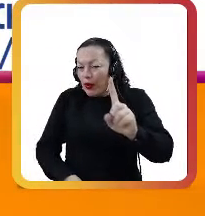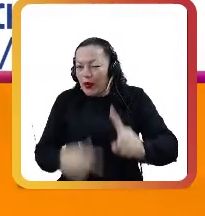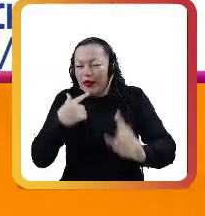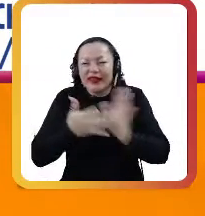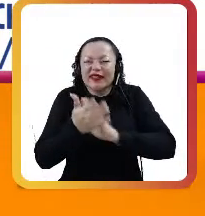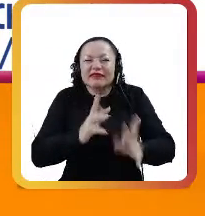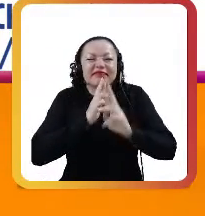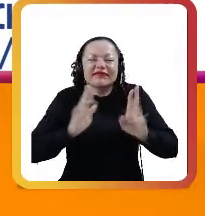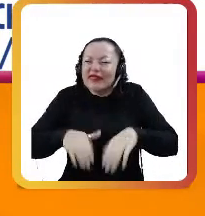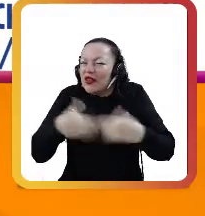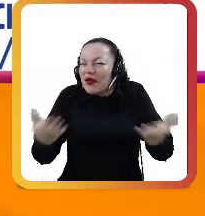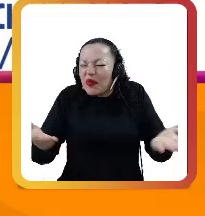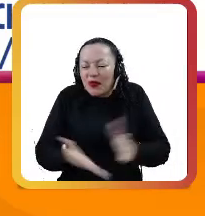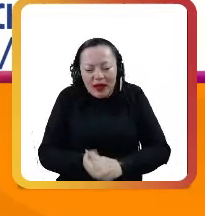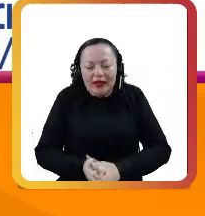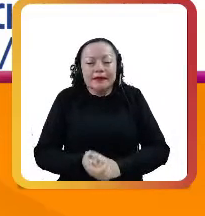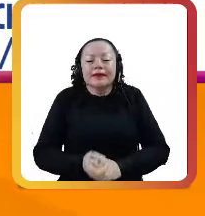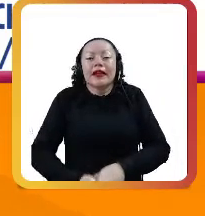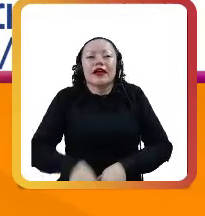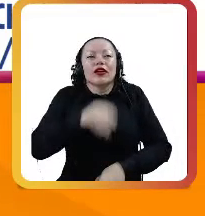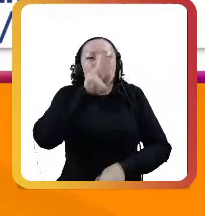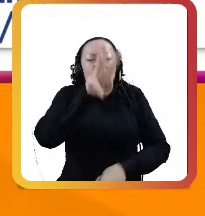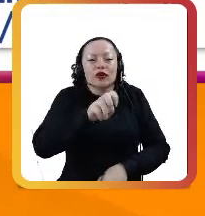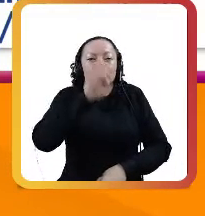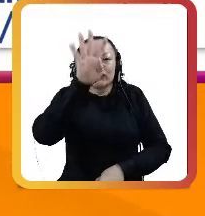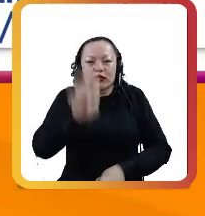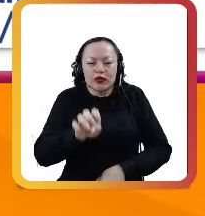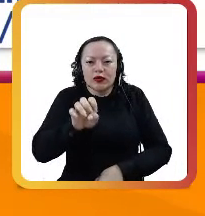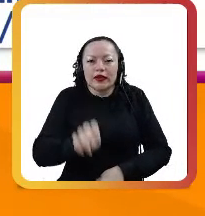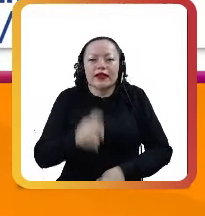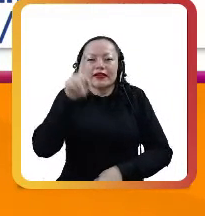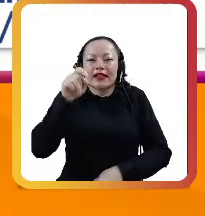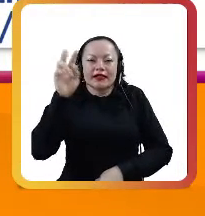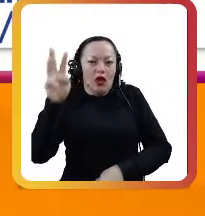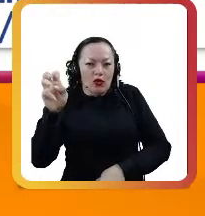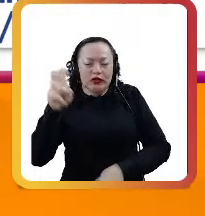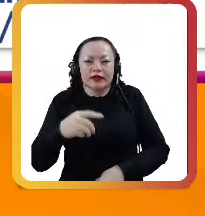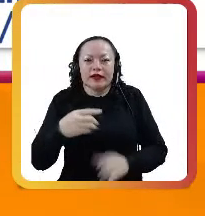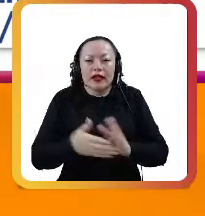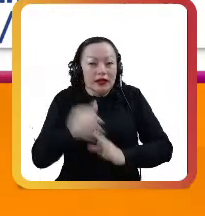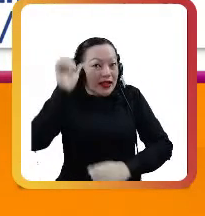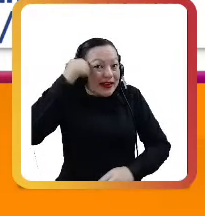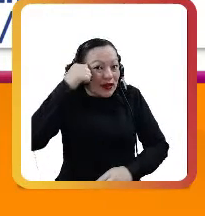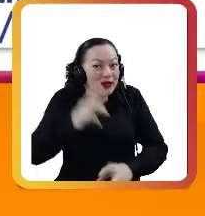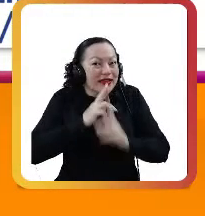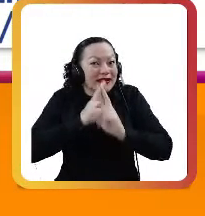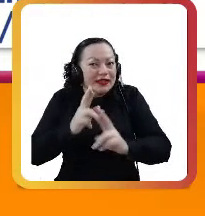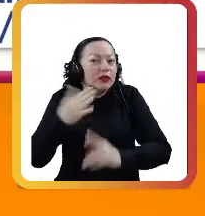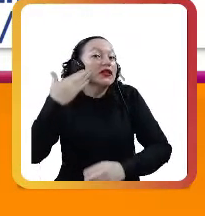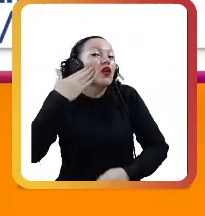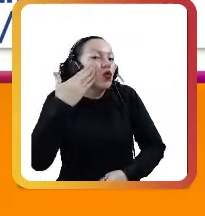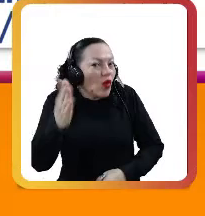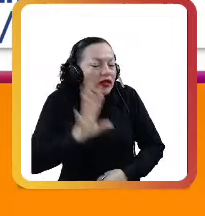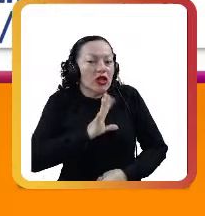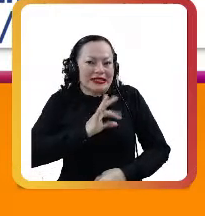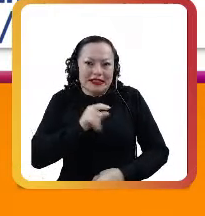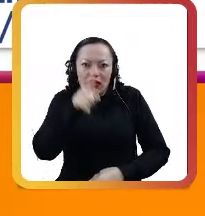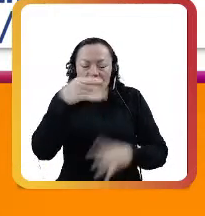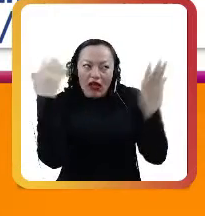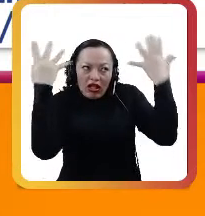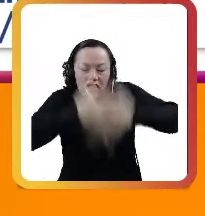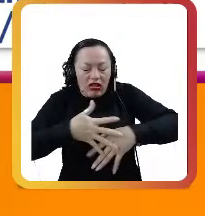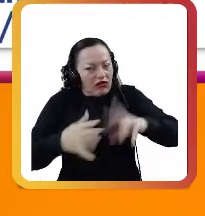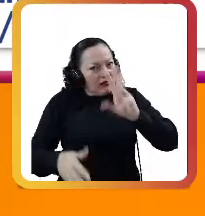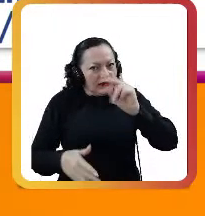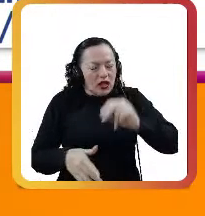El resultado fue 89-68. Recuerde, estos resultados fueron del día sábado, para que no se vaya a confundir. Día sábado